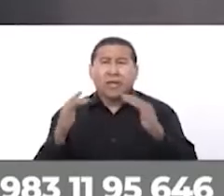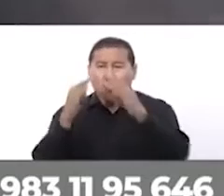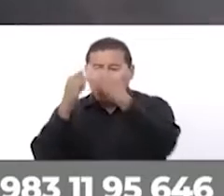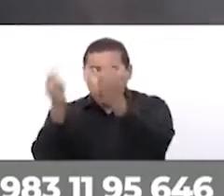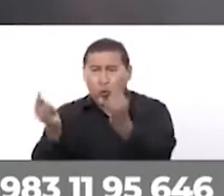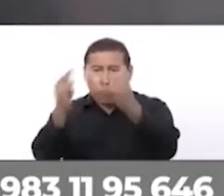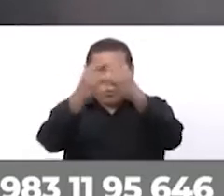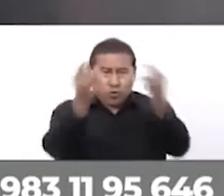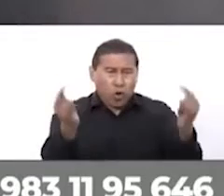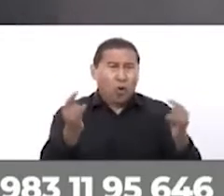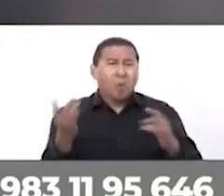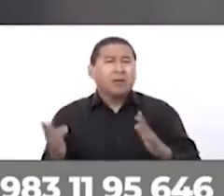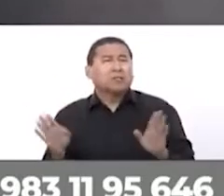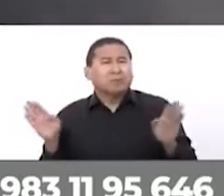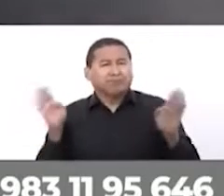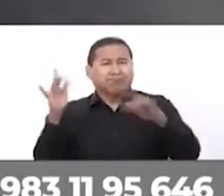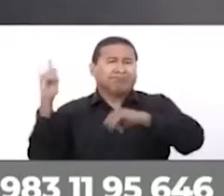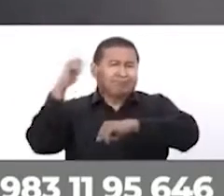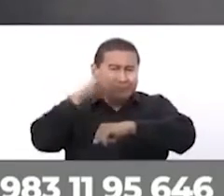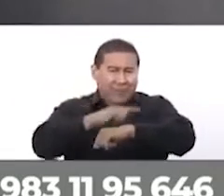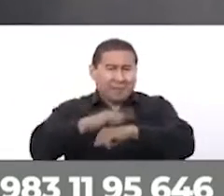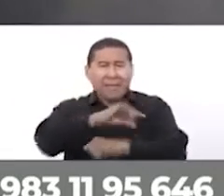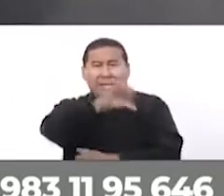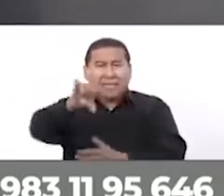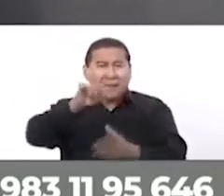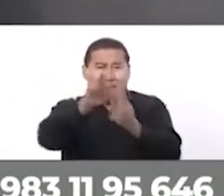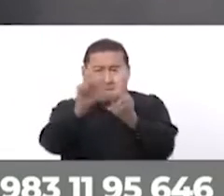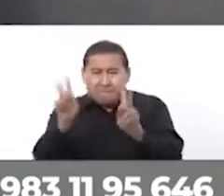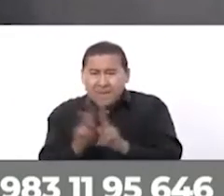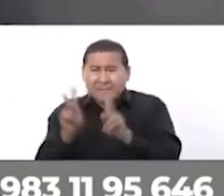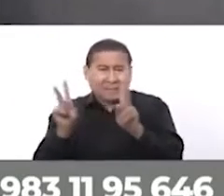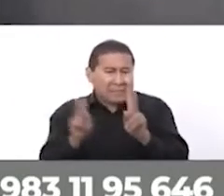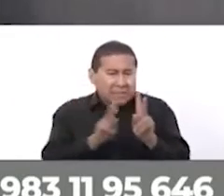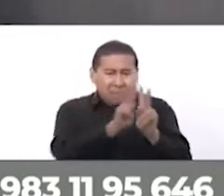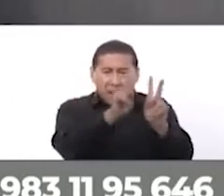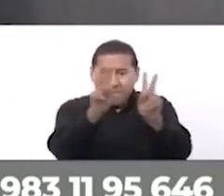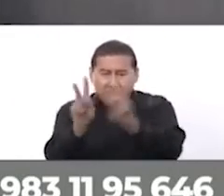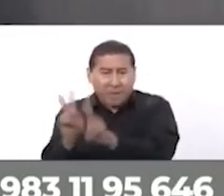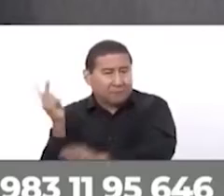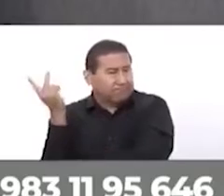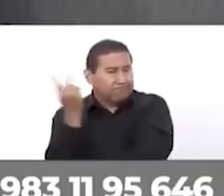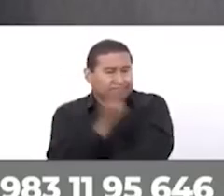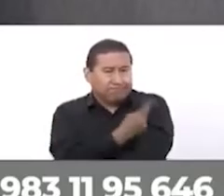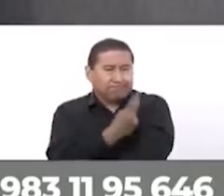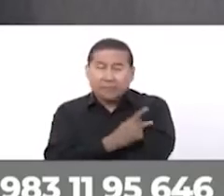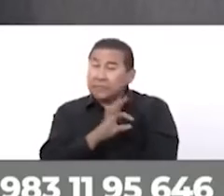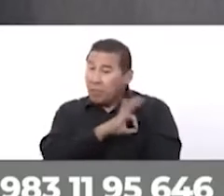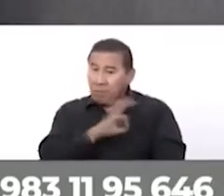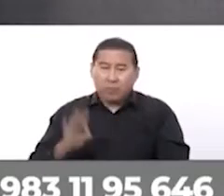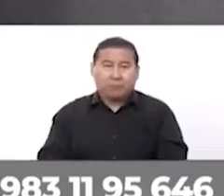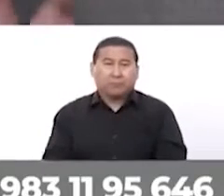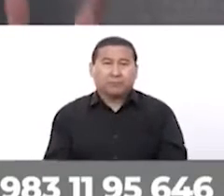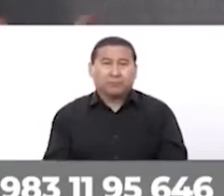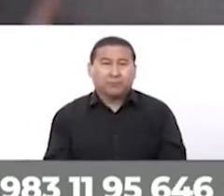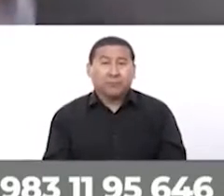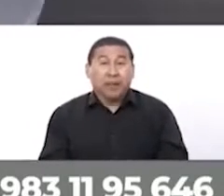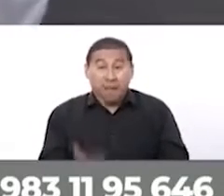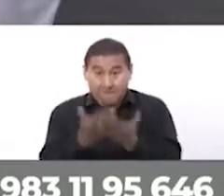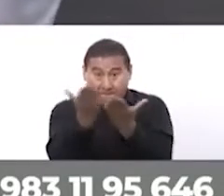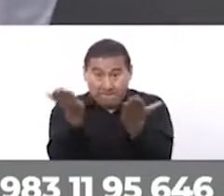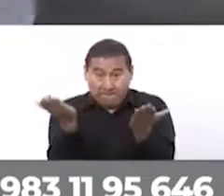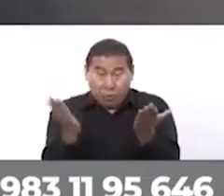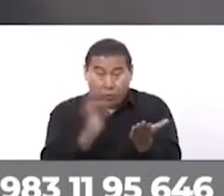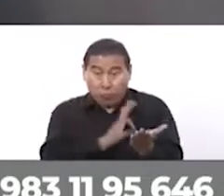en aeropuertos en centros comerciales donde se está aplicando la vacuna en búsqueda de poder